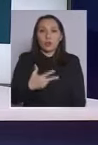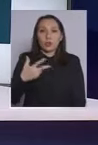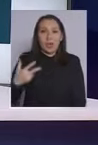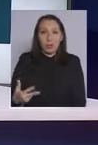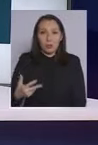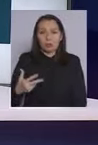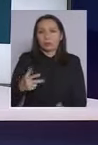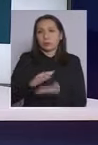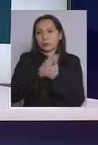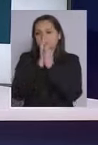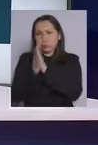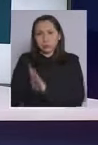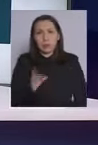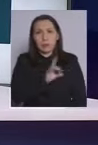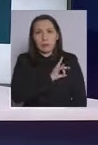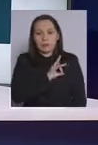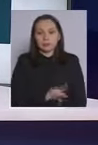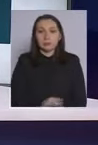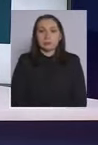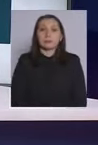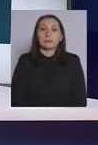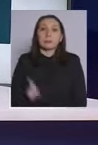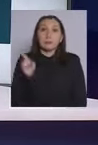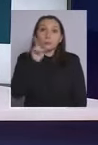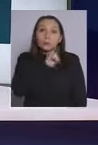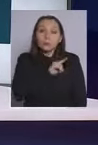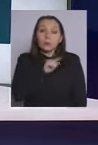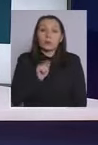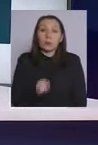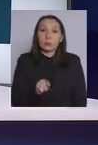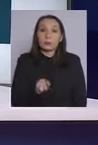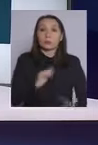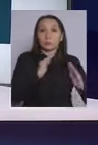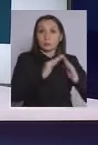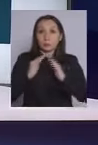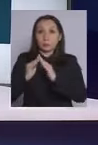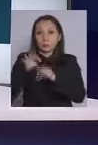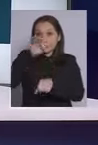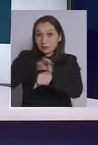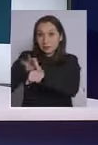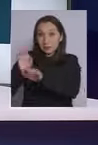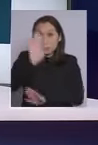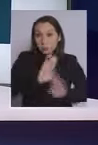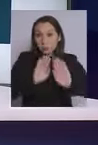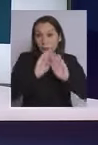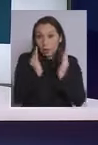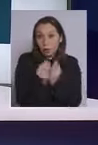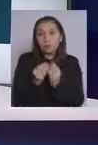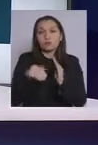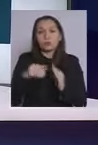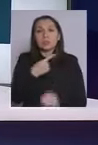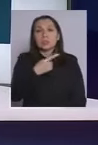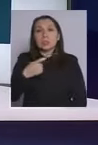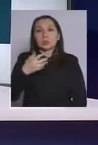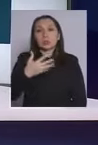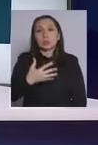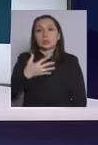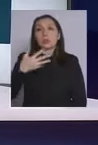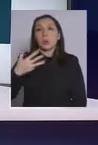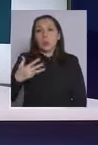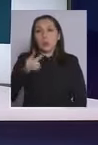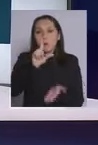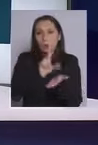1.432.988 en todo nuestro país. Finalmente, las residencias sanitarias ya suman 159